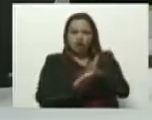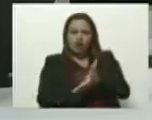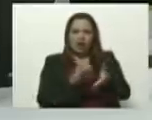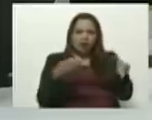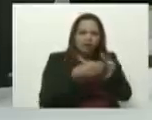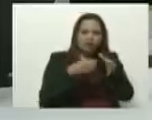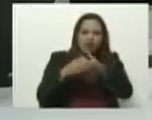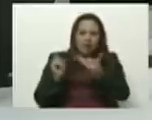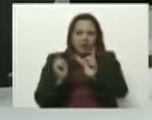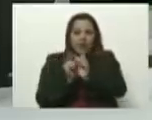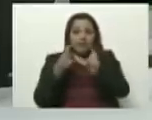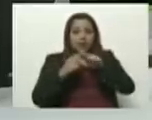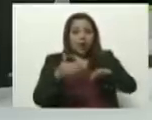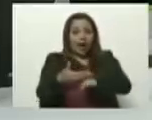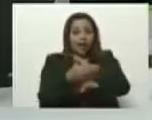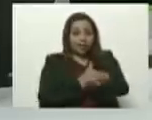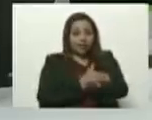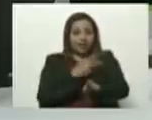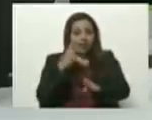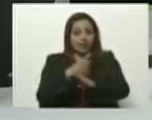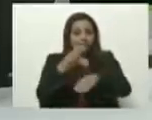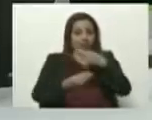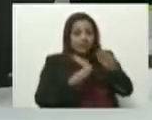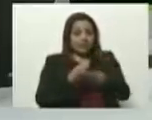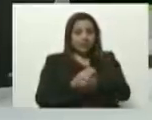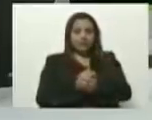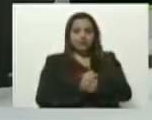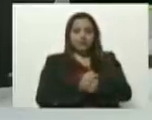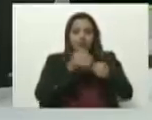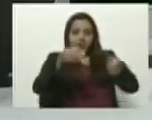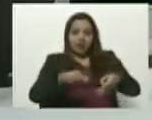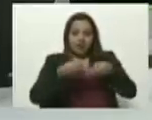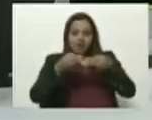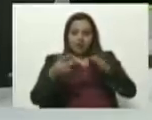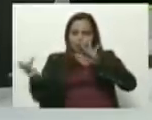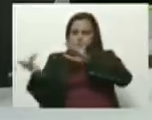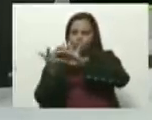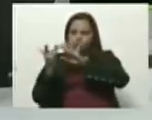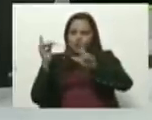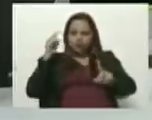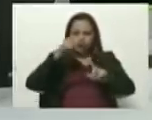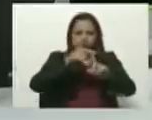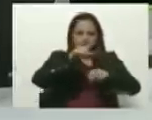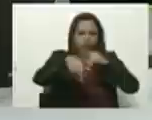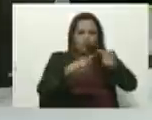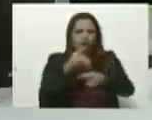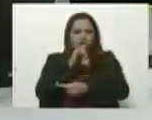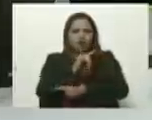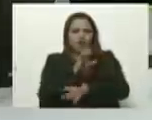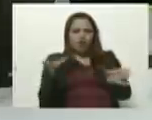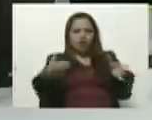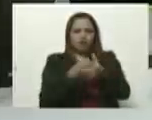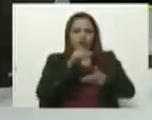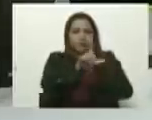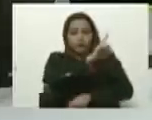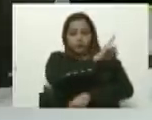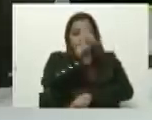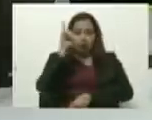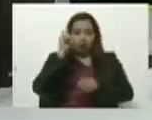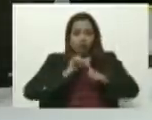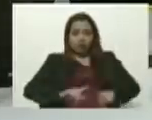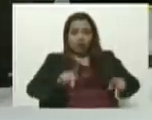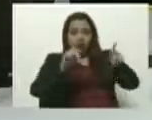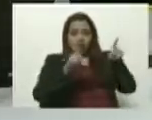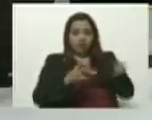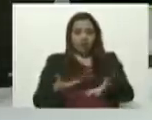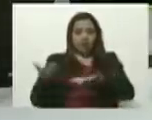pero antes tenemos nosotros que hacer como siempre nuestro contacto de todos los lunes con el partido socialista unido de venezuela con esta oportunidad lo